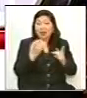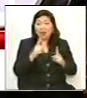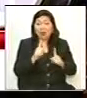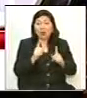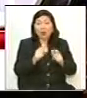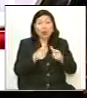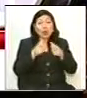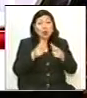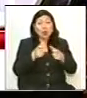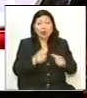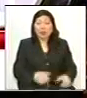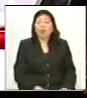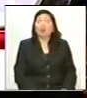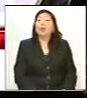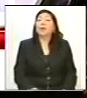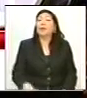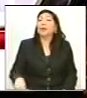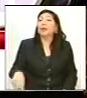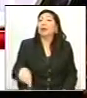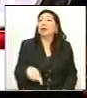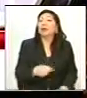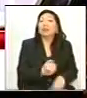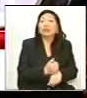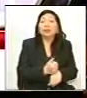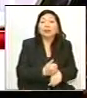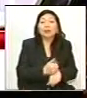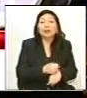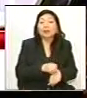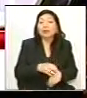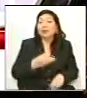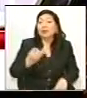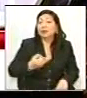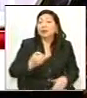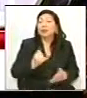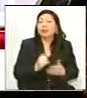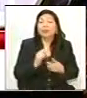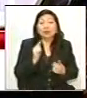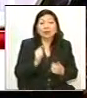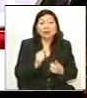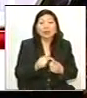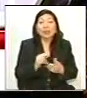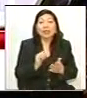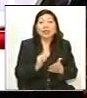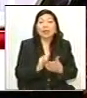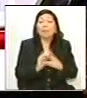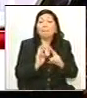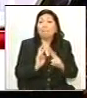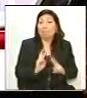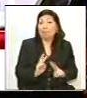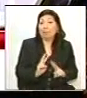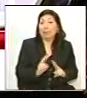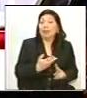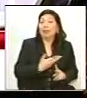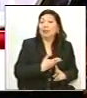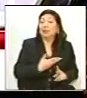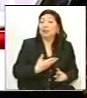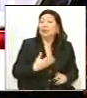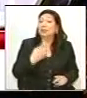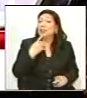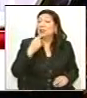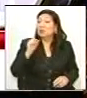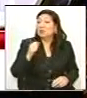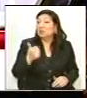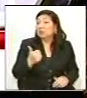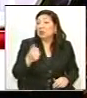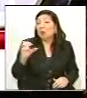modelo de control concurrente, nosotros somos el asesor externo especializado que objetivamente ve lo que está haciendo el ejecutor y le dice si está